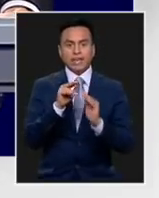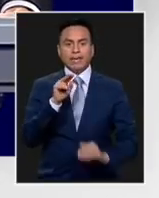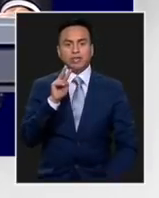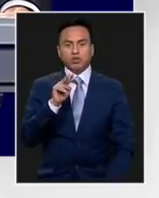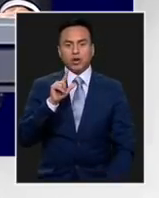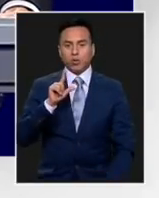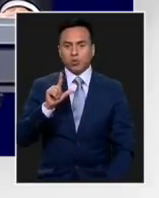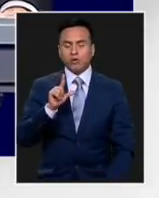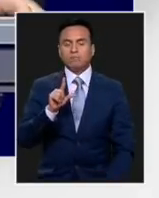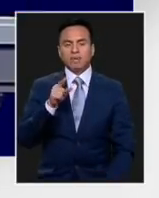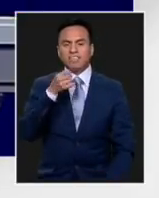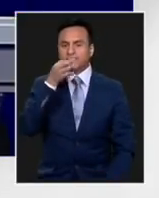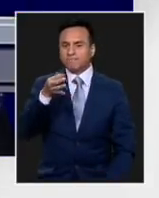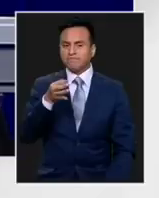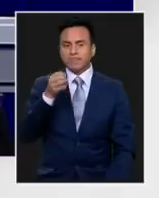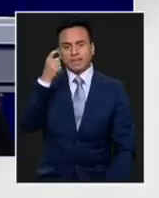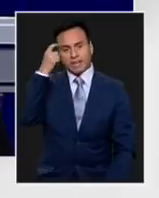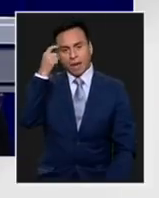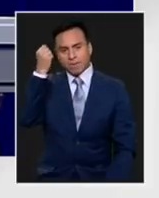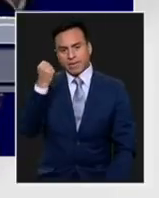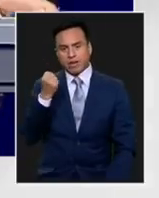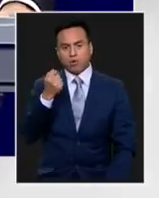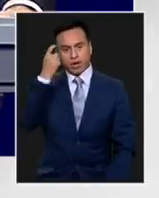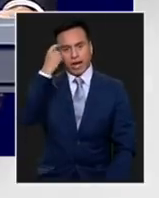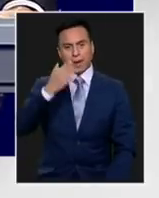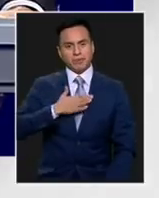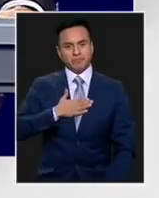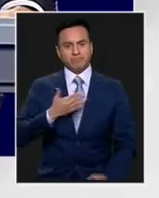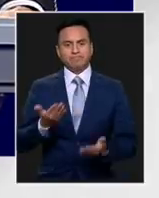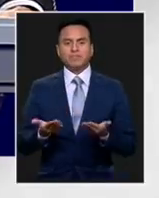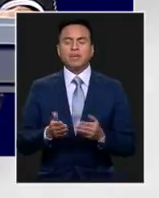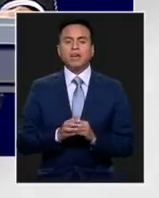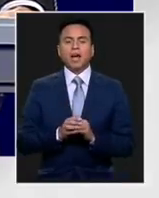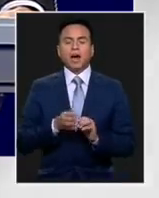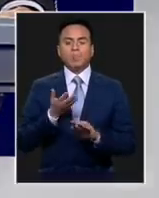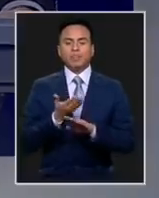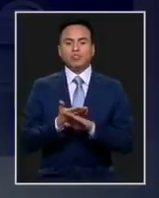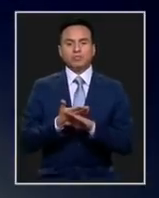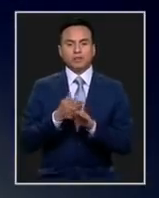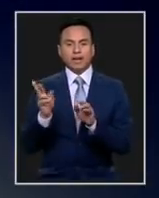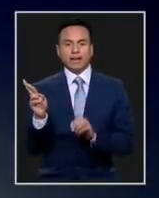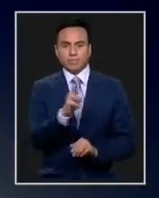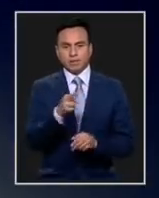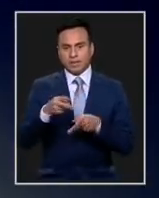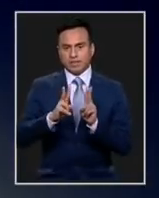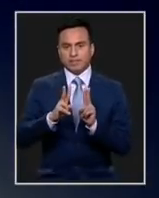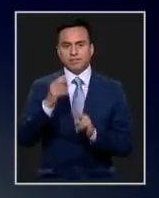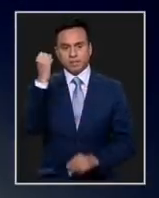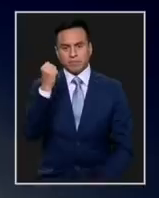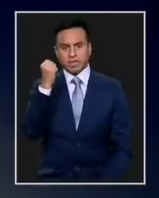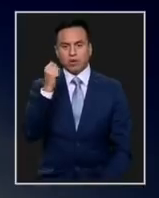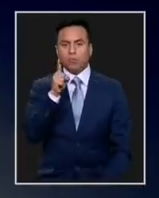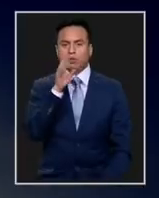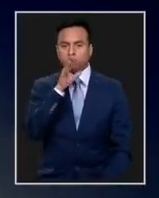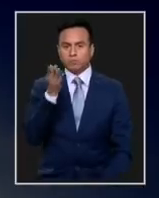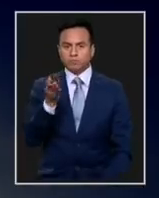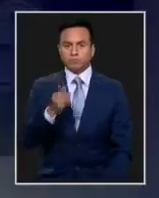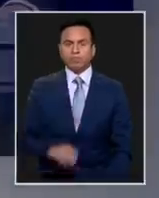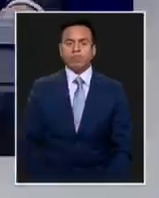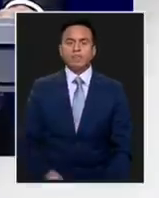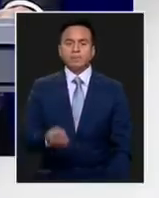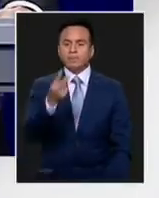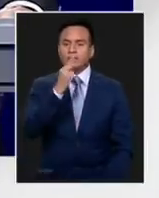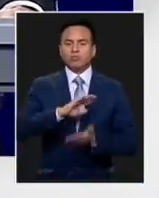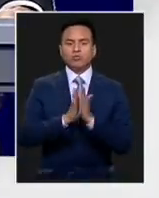de julio va a decir si le creen a Piñera o me creen a mí. Ha pedido derecho a réplica también Sebastián Piñera. Un minuto. Mire,